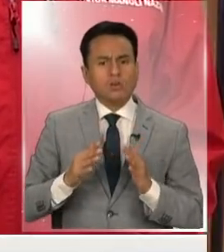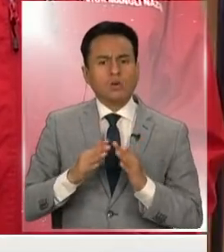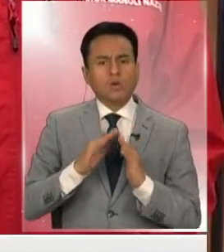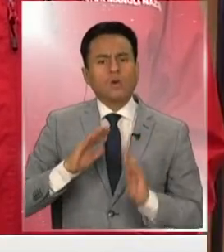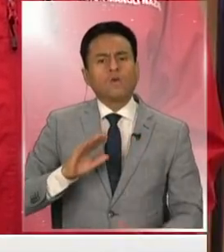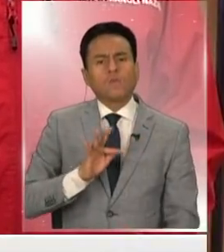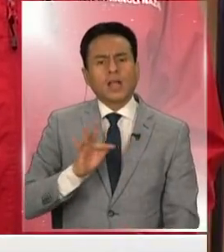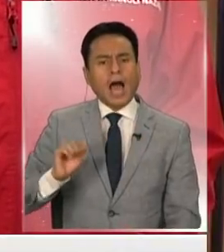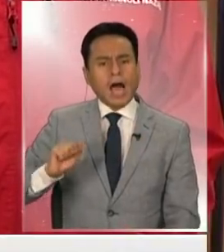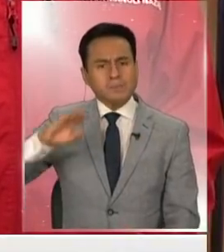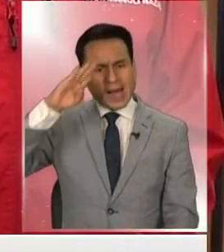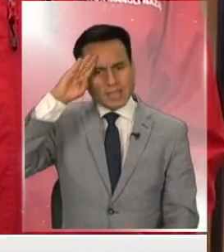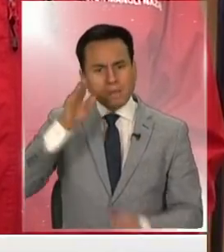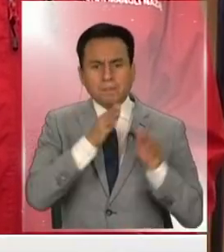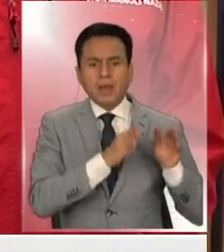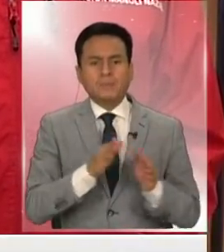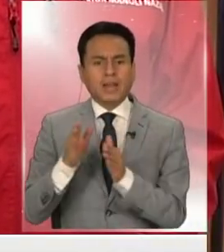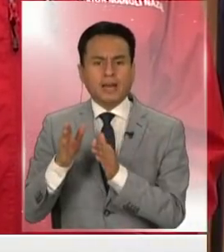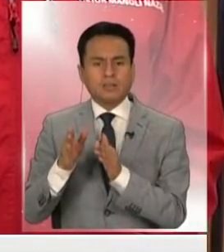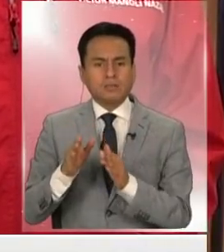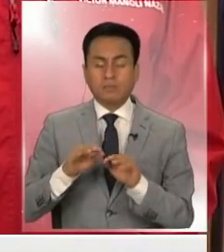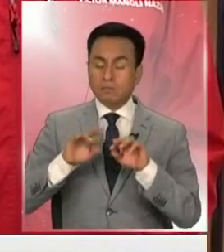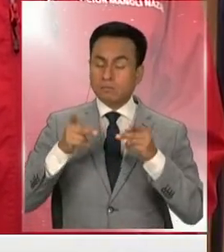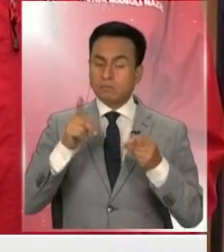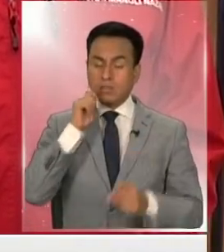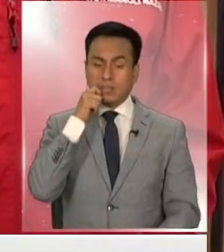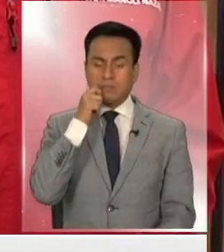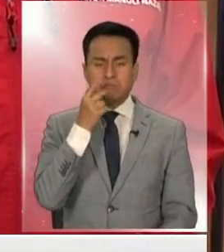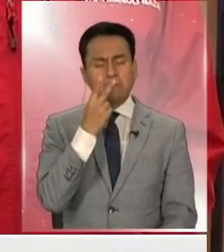Armadas. Por lo tanto,